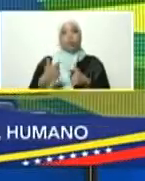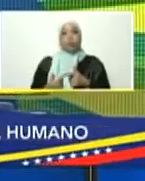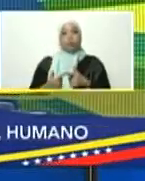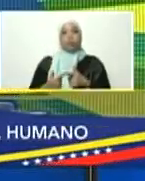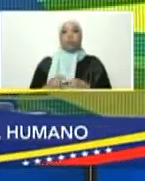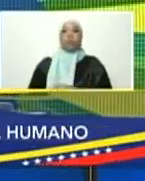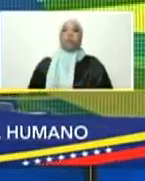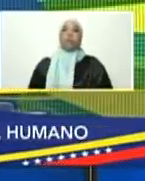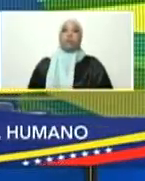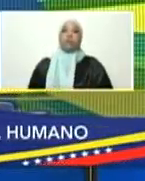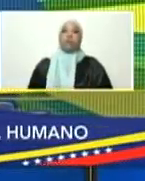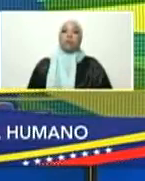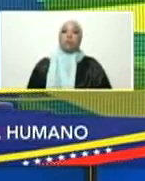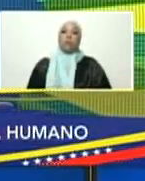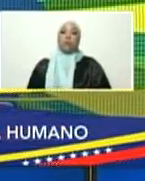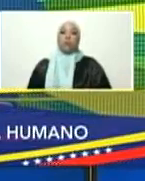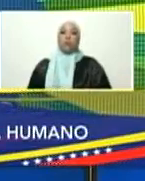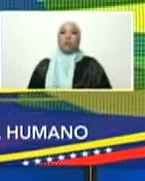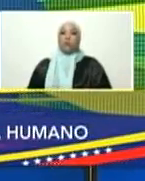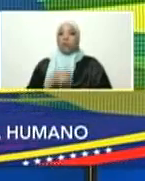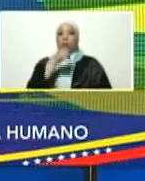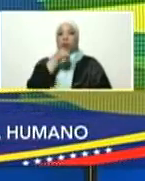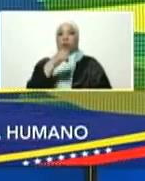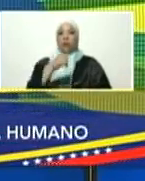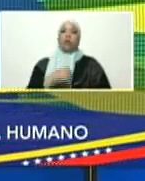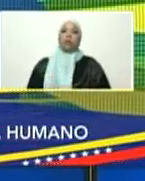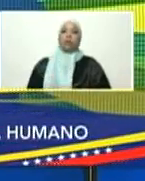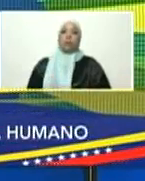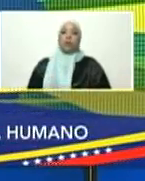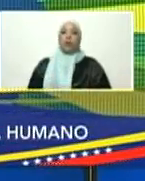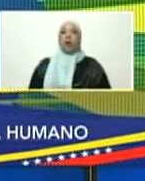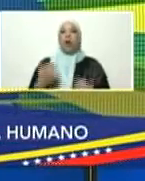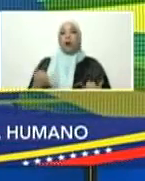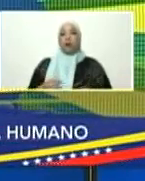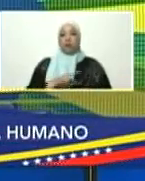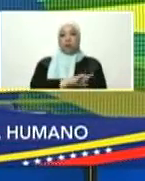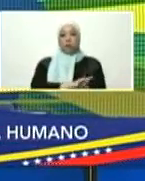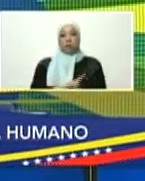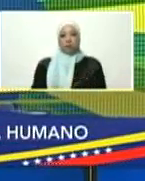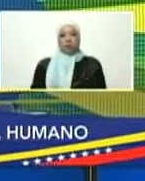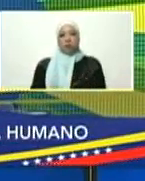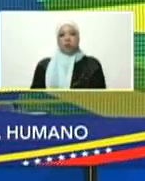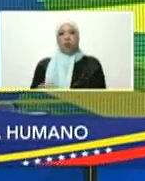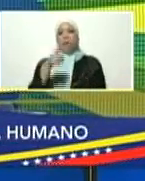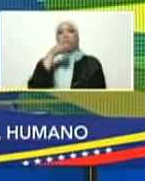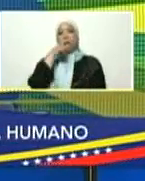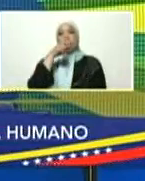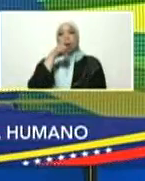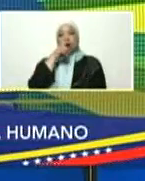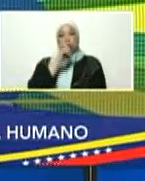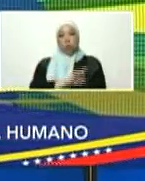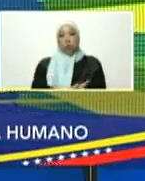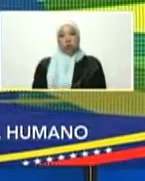acusan de ser dictadores, Maduro dictador.